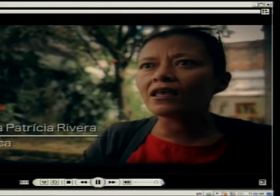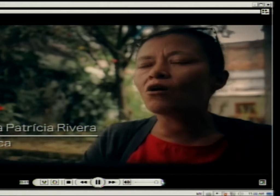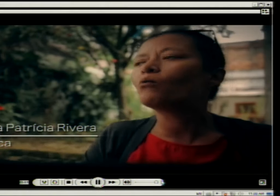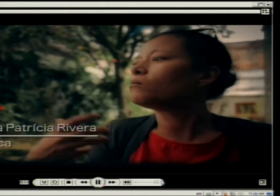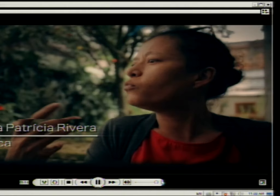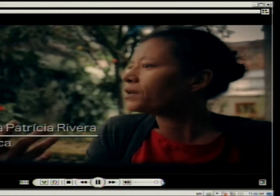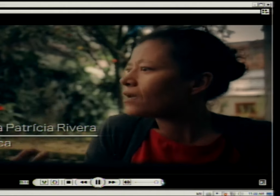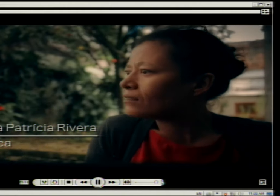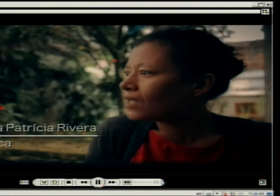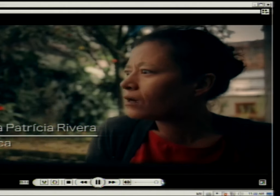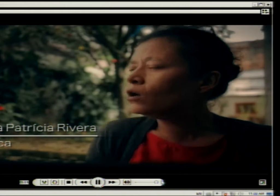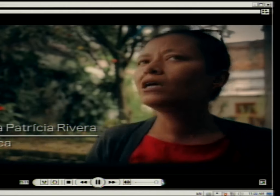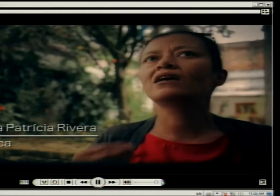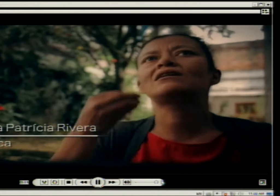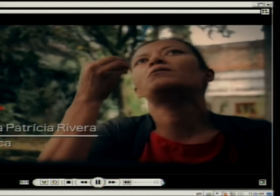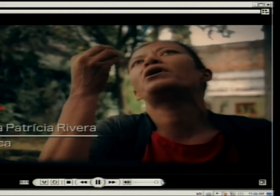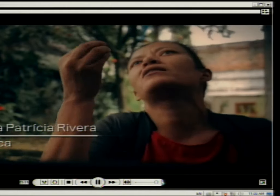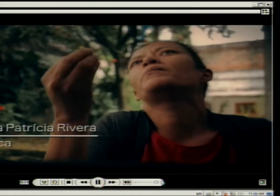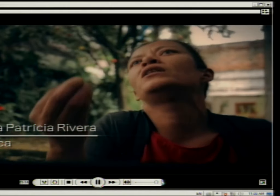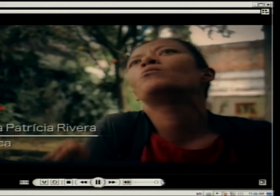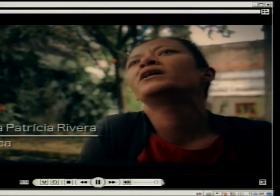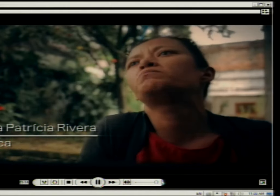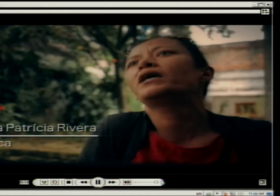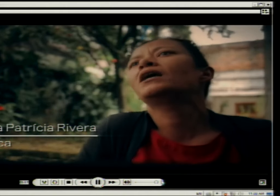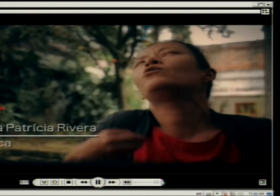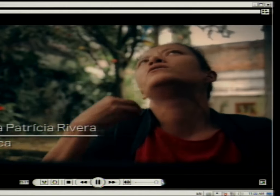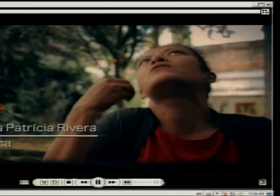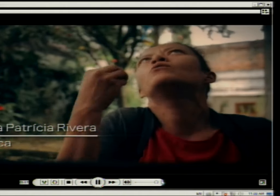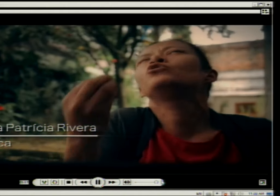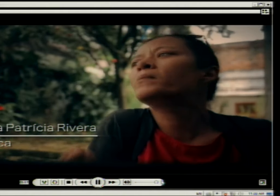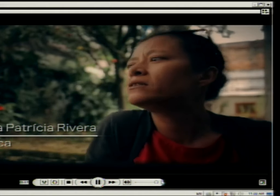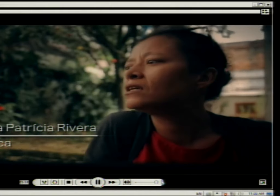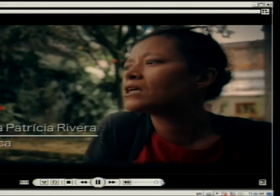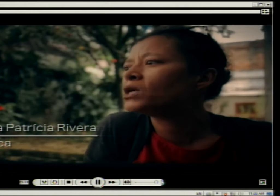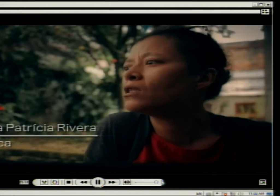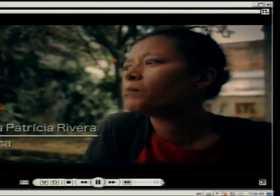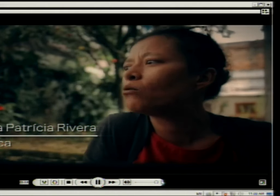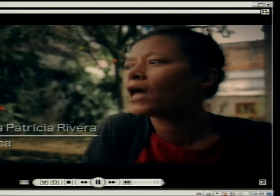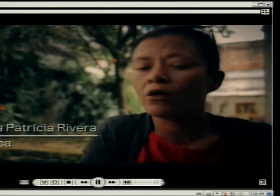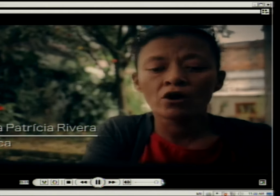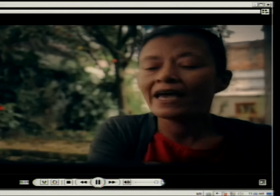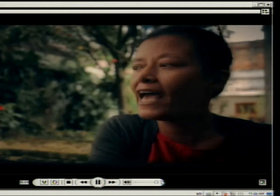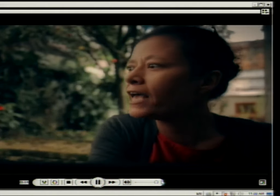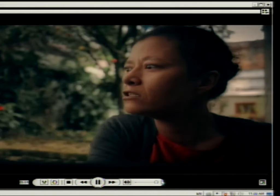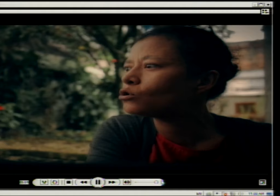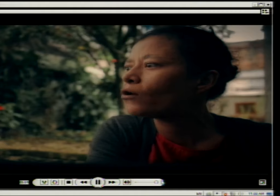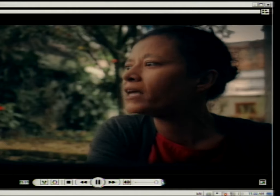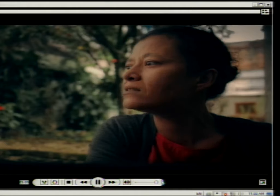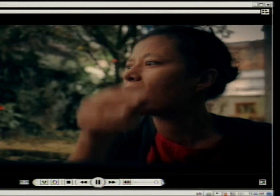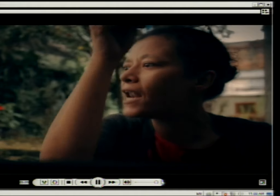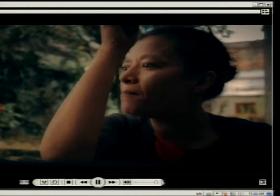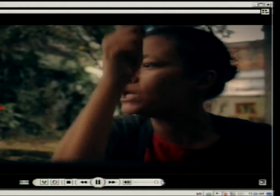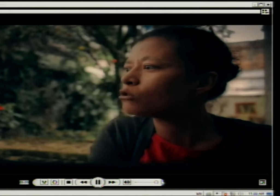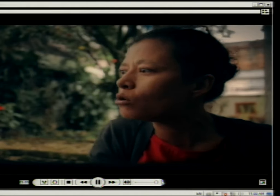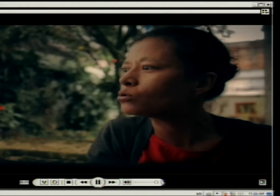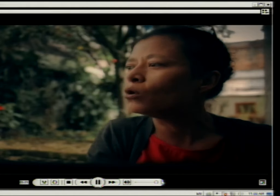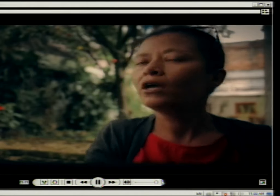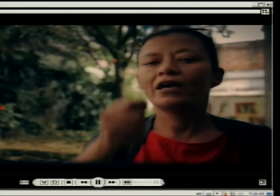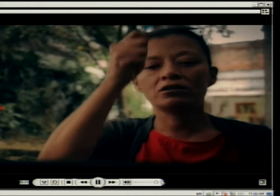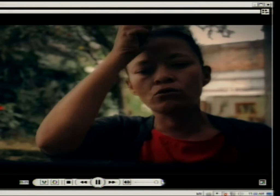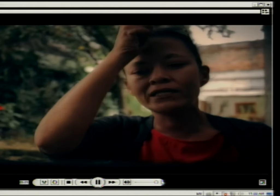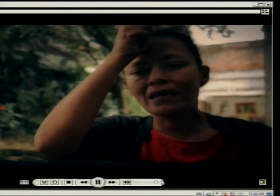el Quindío vuelvo y reitero que es el departamento más pequeño el segundo más densamente poblado esto es